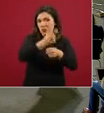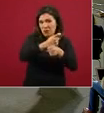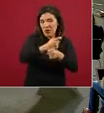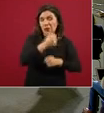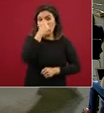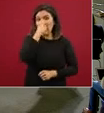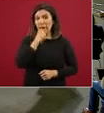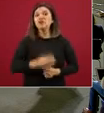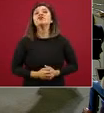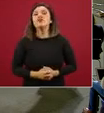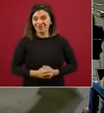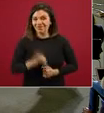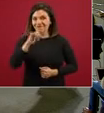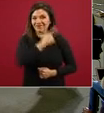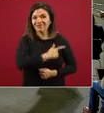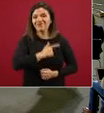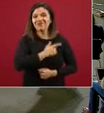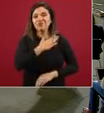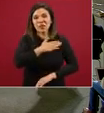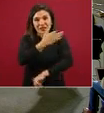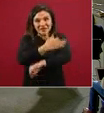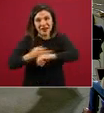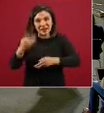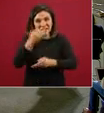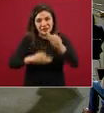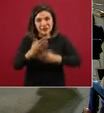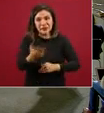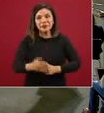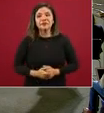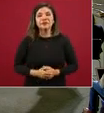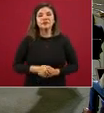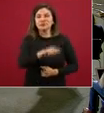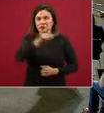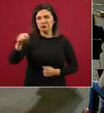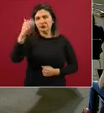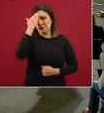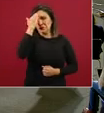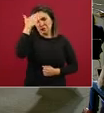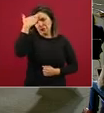más detalle? Claro que sí. Muy buenas tardes. Como saben,